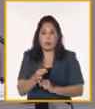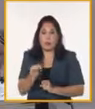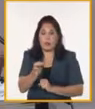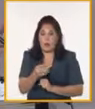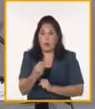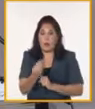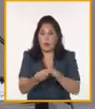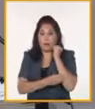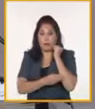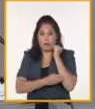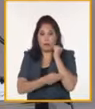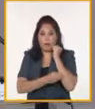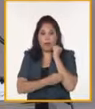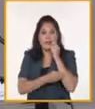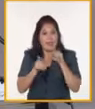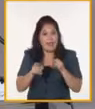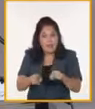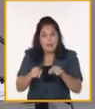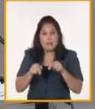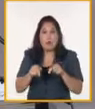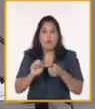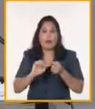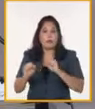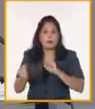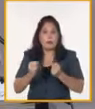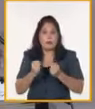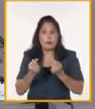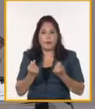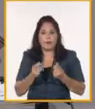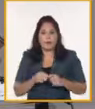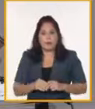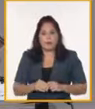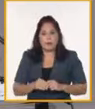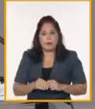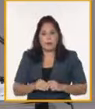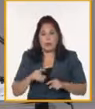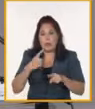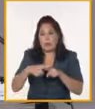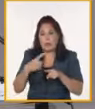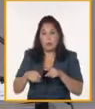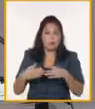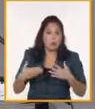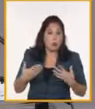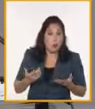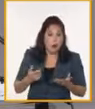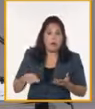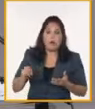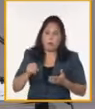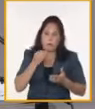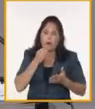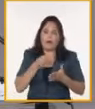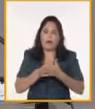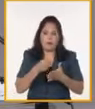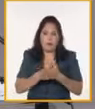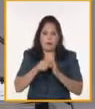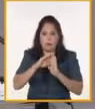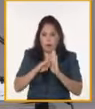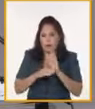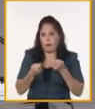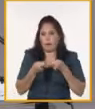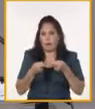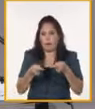municipal y esa autonomía tiene que pasar por una autonomía financiera o sea de Qué recursos se dispone para poder enfrentar todos los programas de gastos